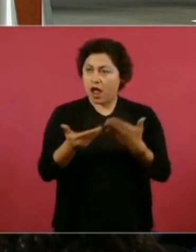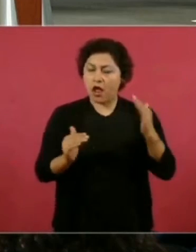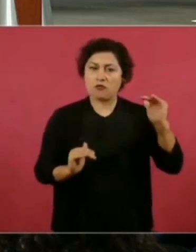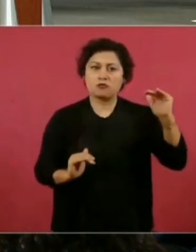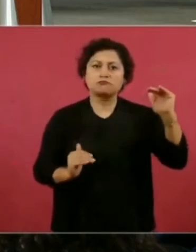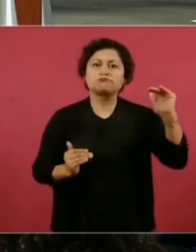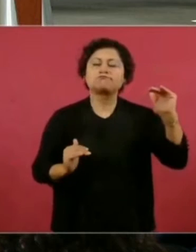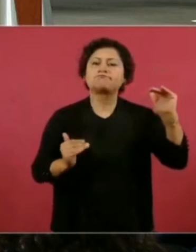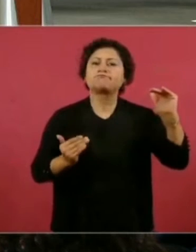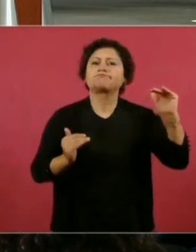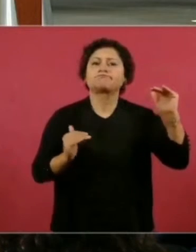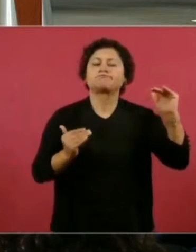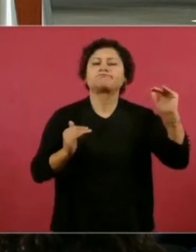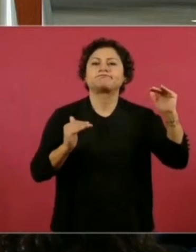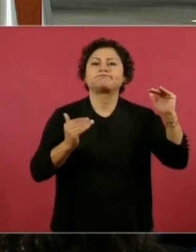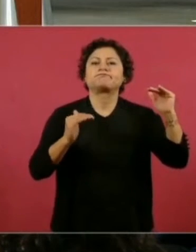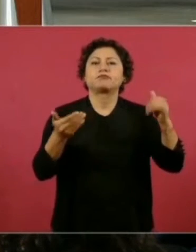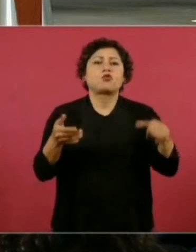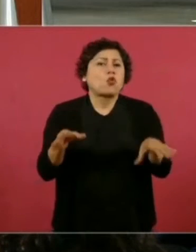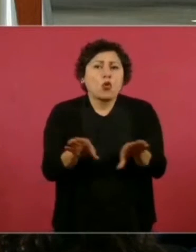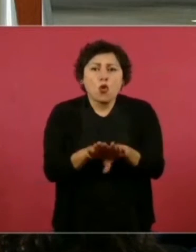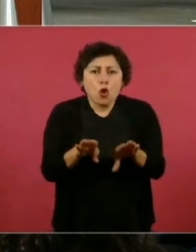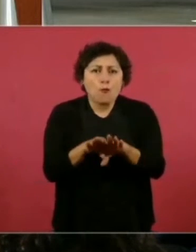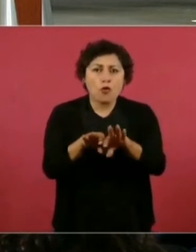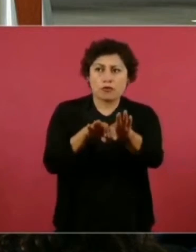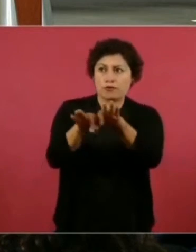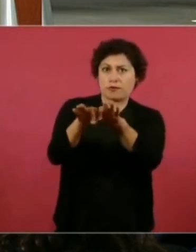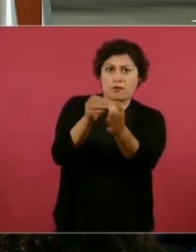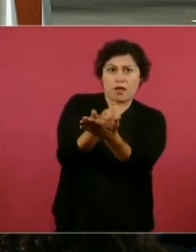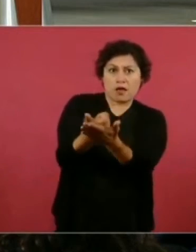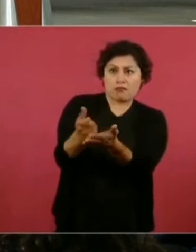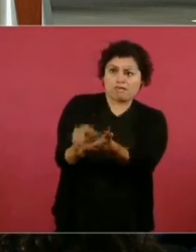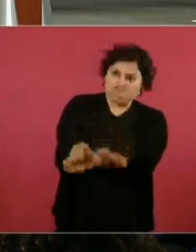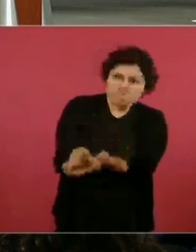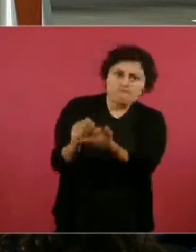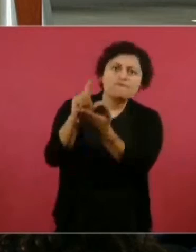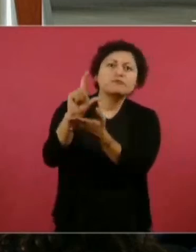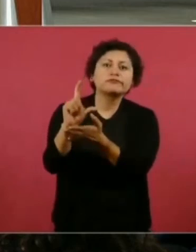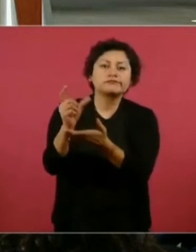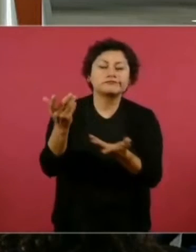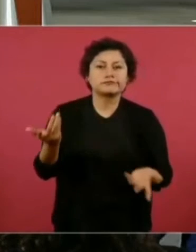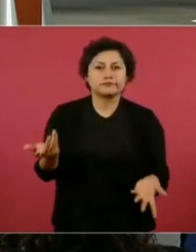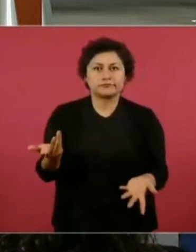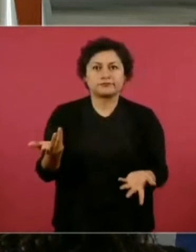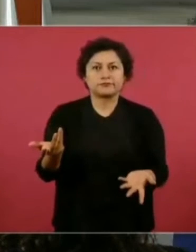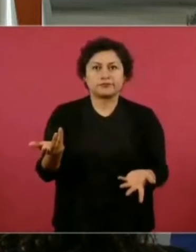Sí, pero también se disminuyó el abandono